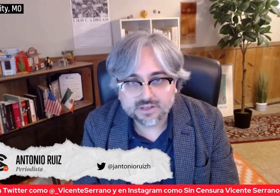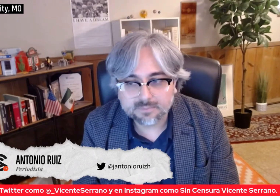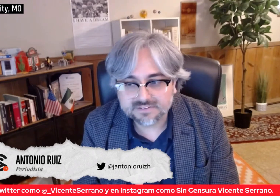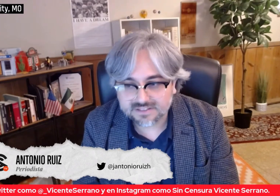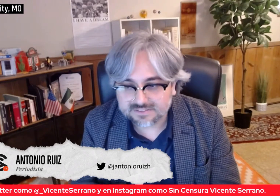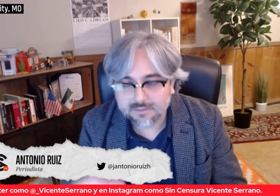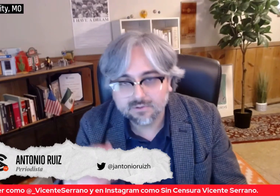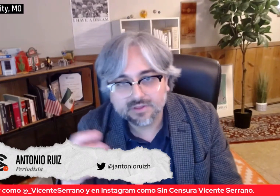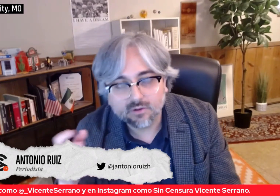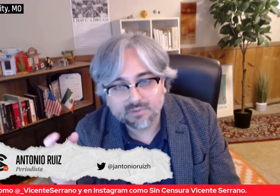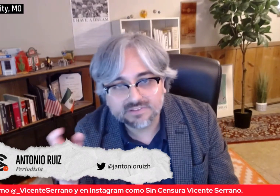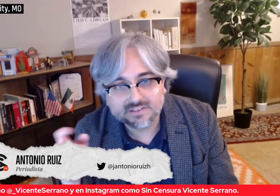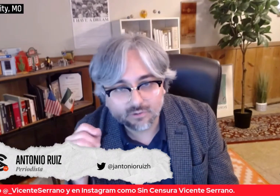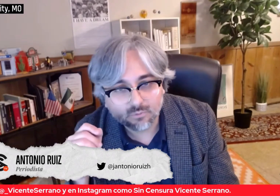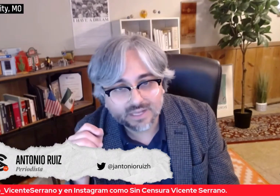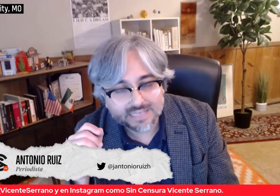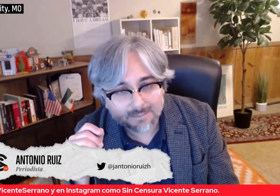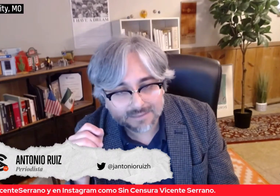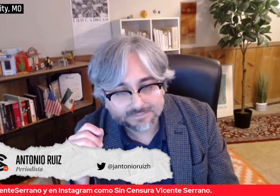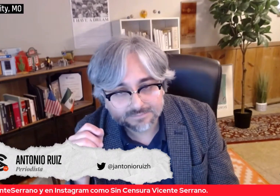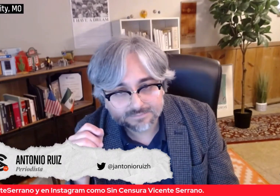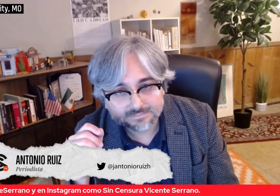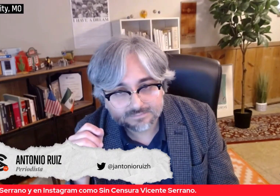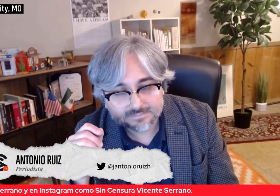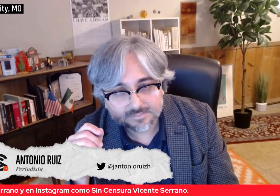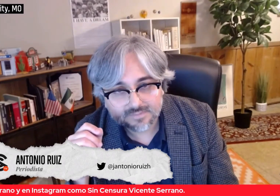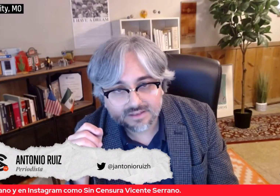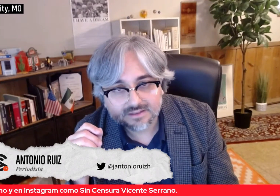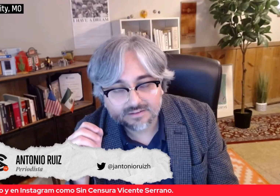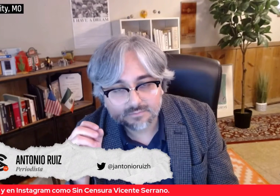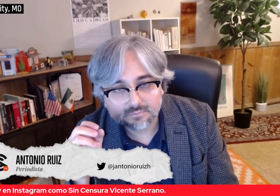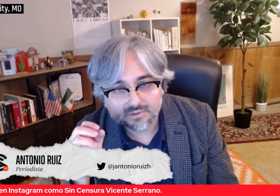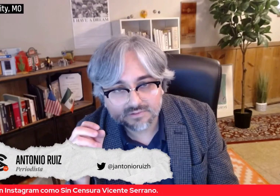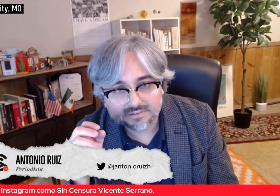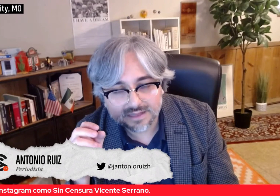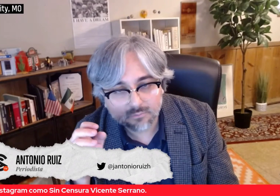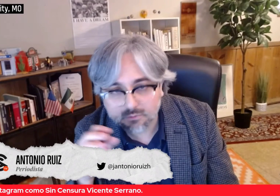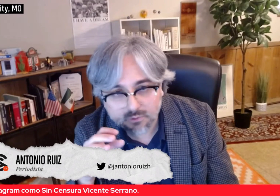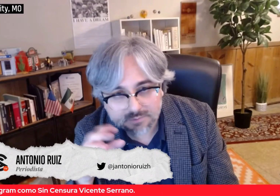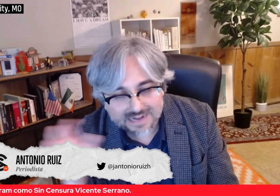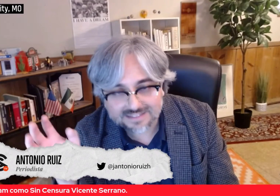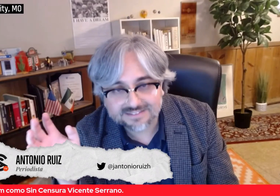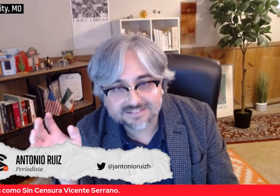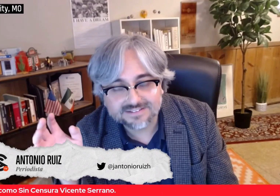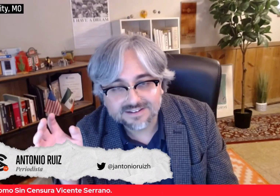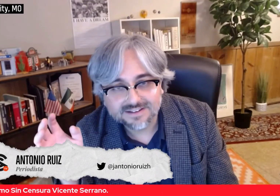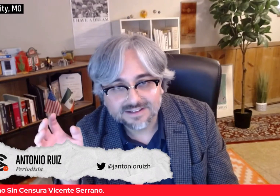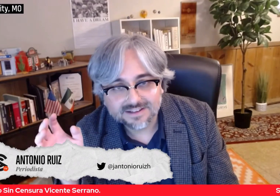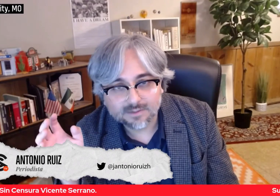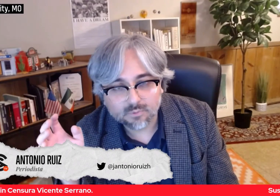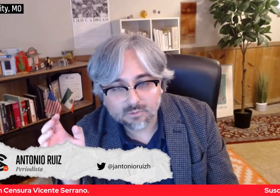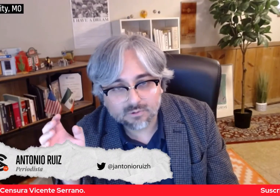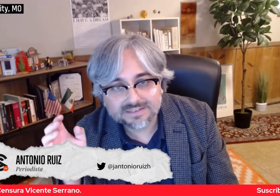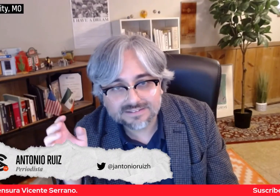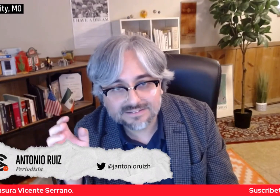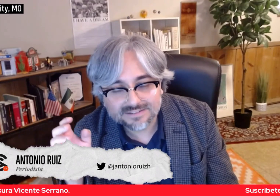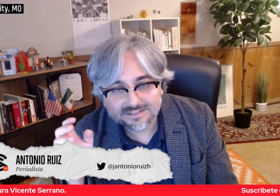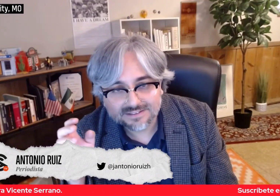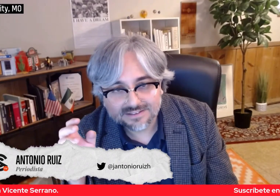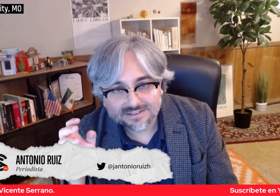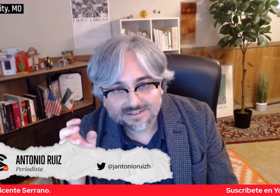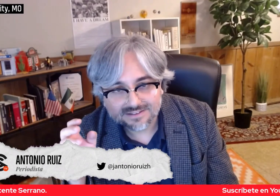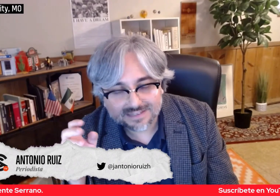el presidente habló de cómo es que Ciro Murayama pues está muy, muy mal en decir que el pueblo no